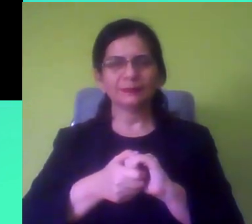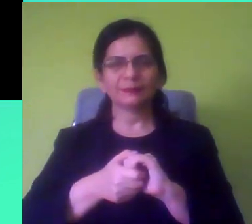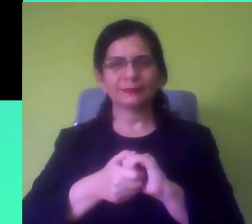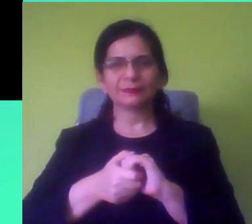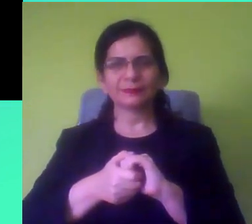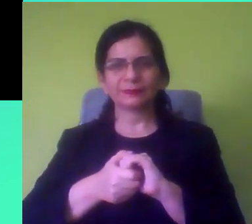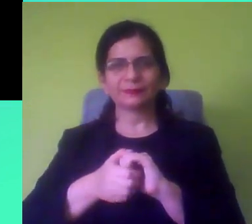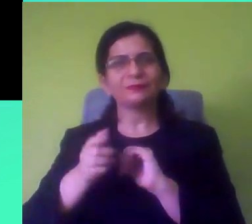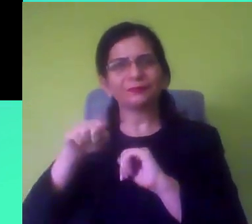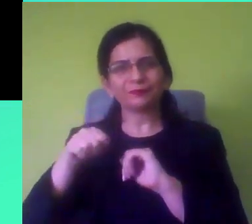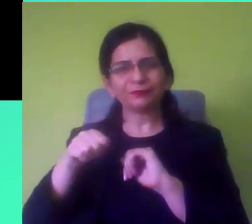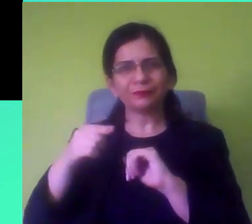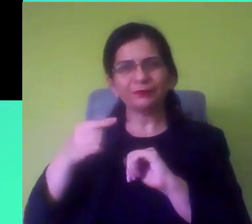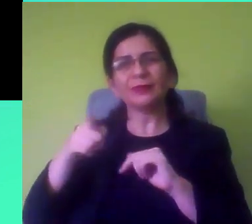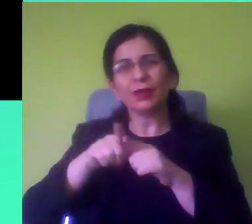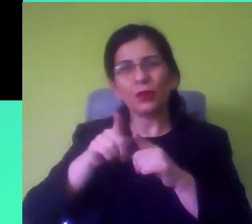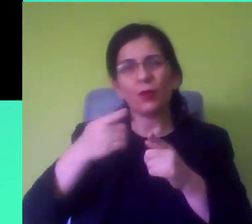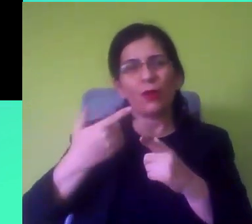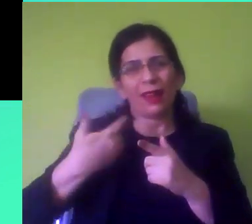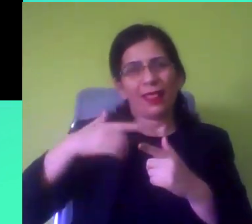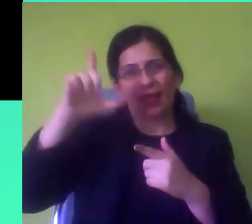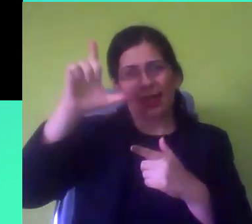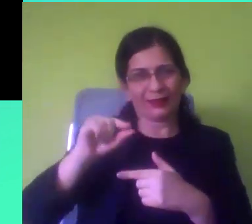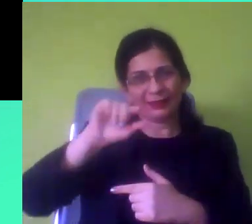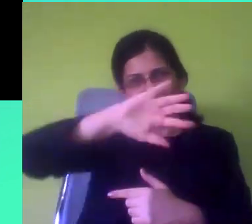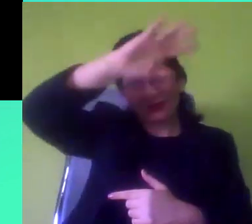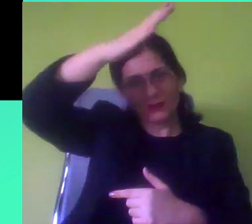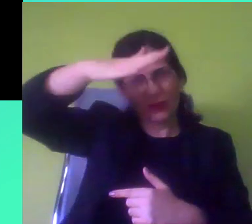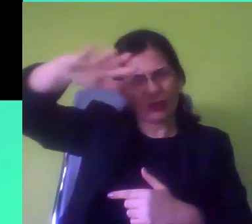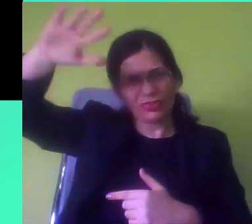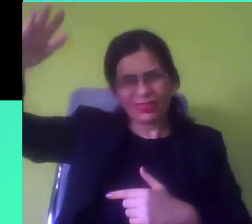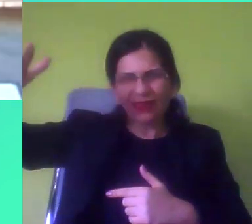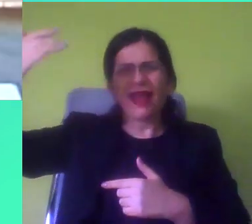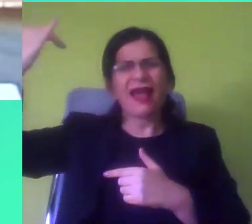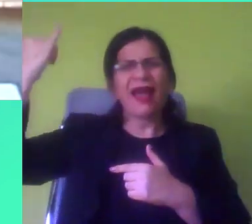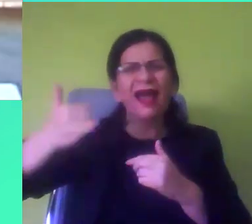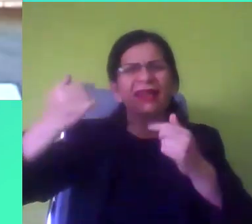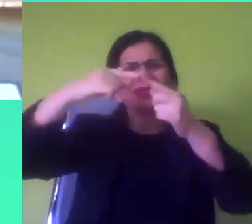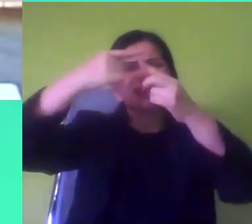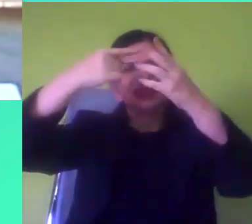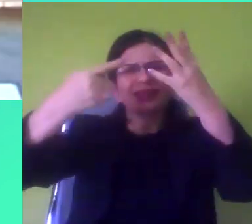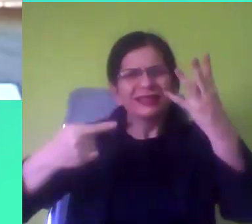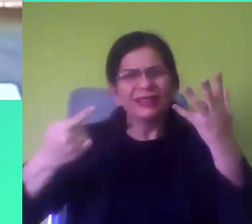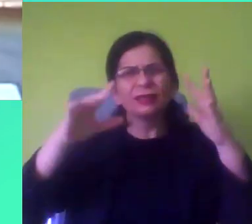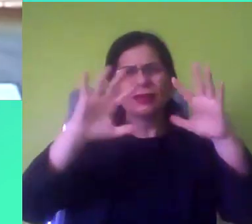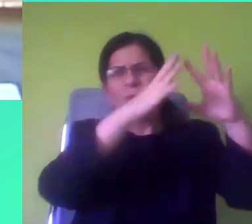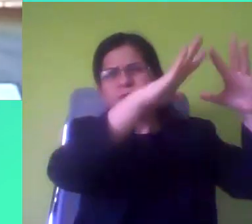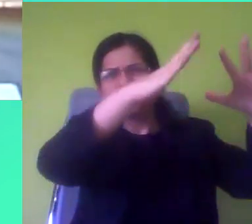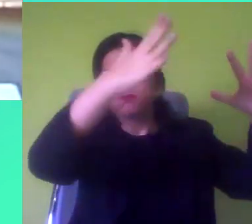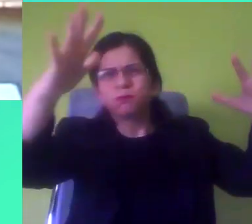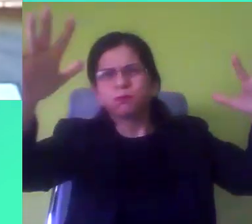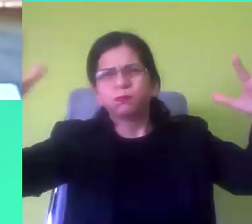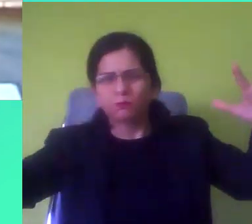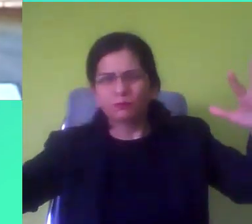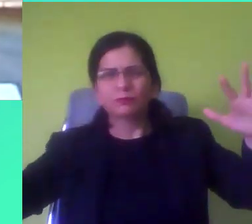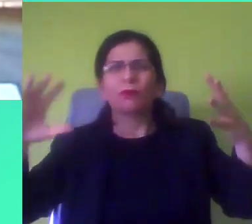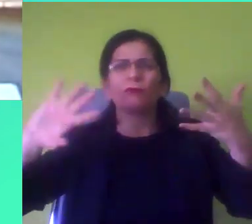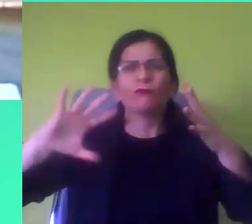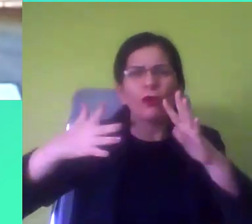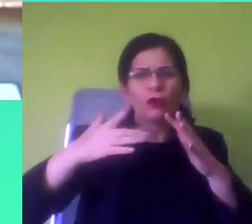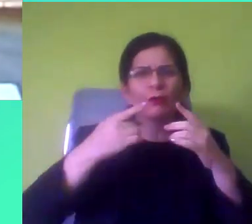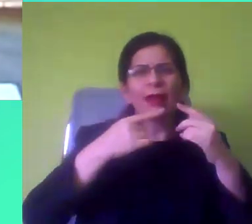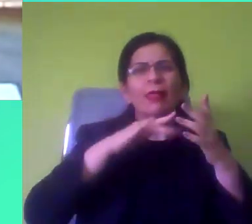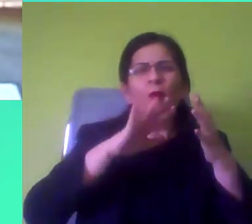de nuestra cordillera y también a lo largo del mundo existe una gran variedad de glaciares de diversas morfologías, tamaños,